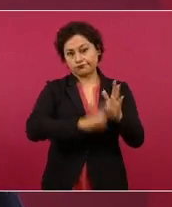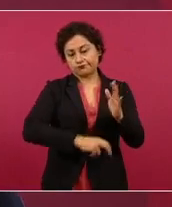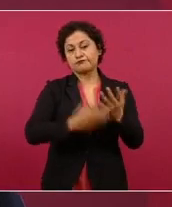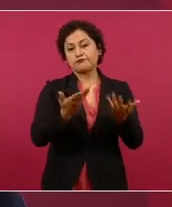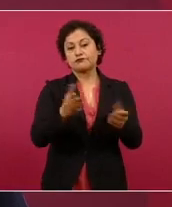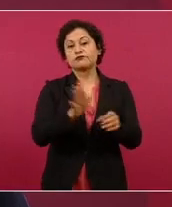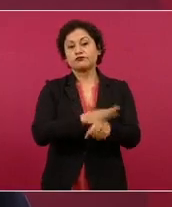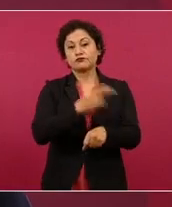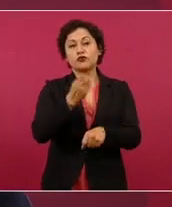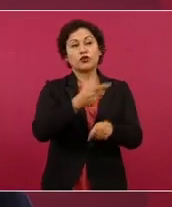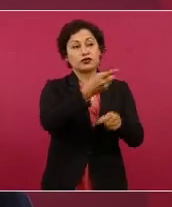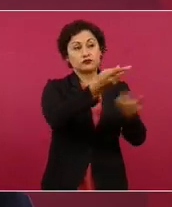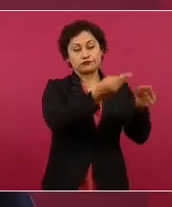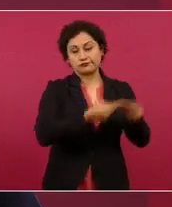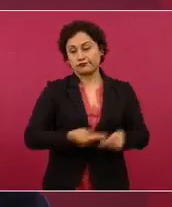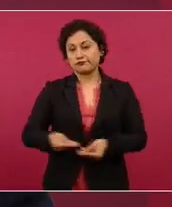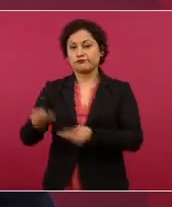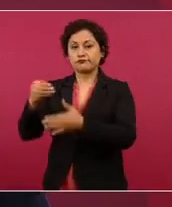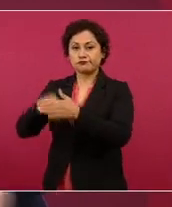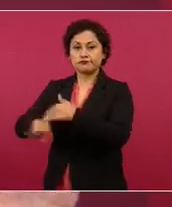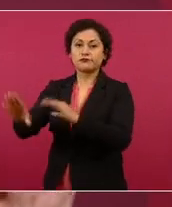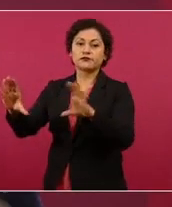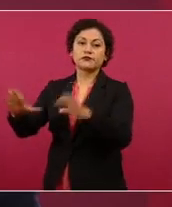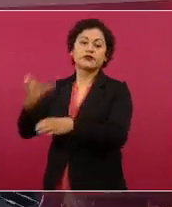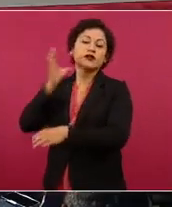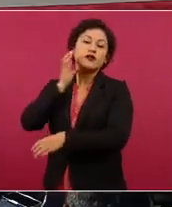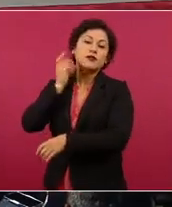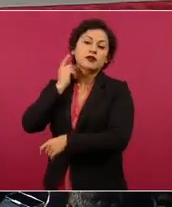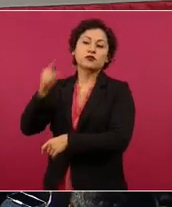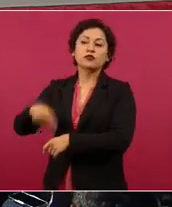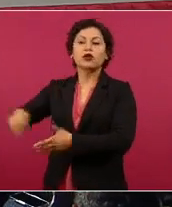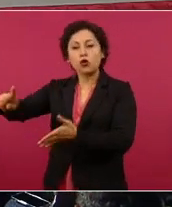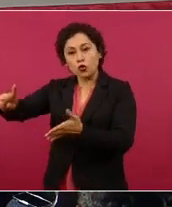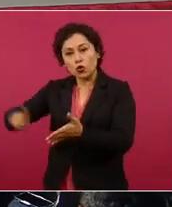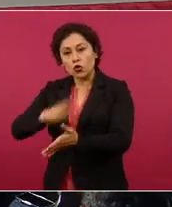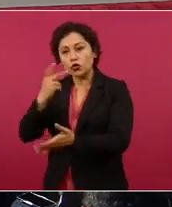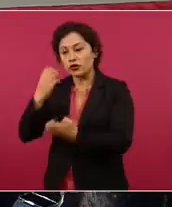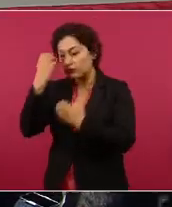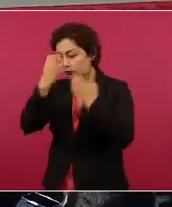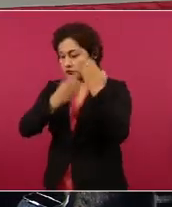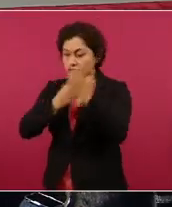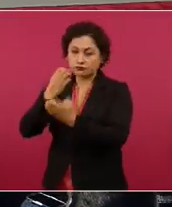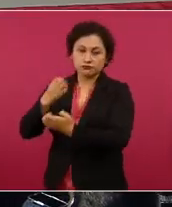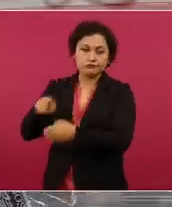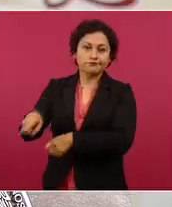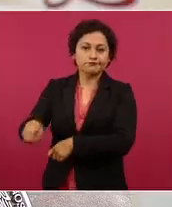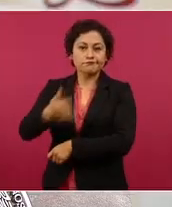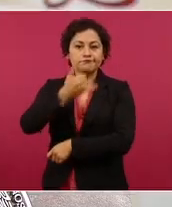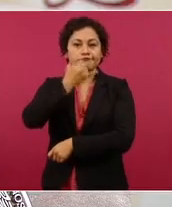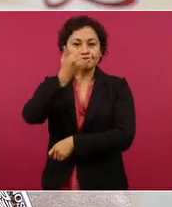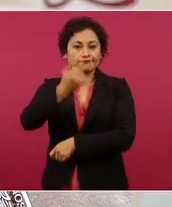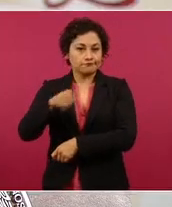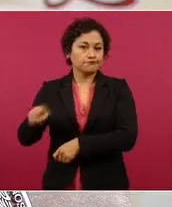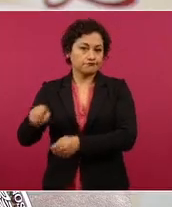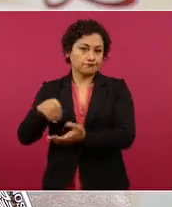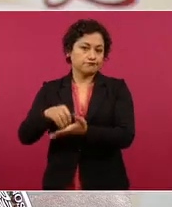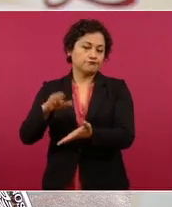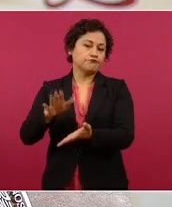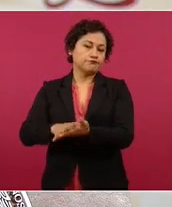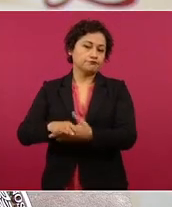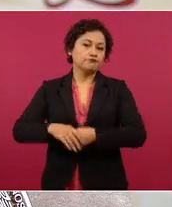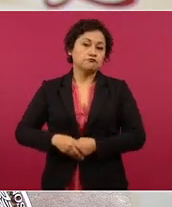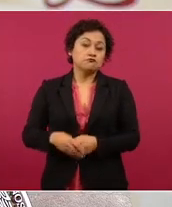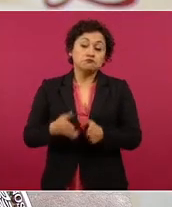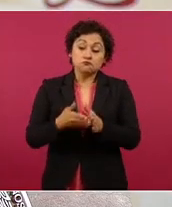minuta a la Cámara de Diputados para que ellos ratifiquen o rectifiquen el error. Se votará seguramente